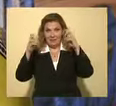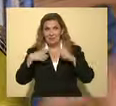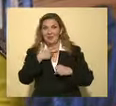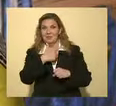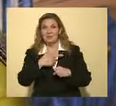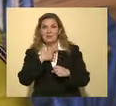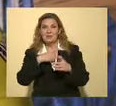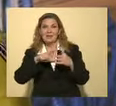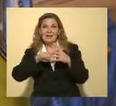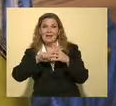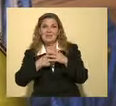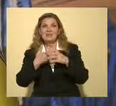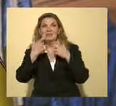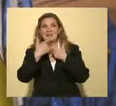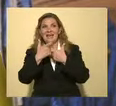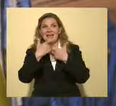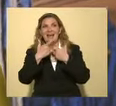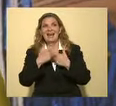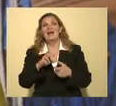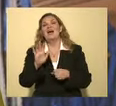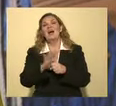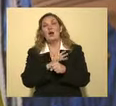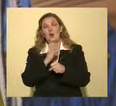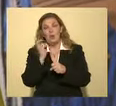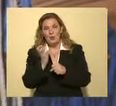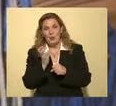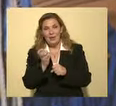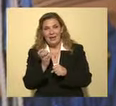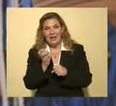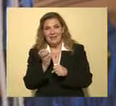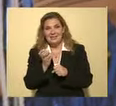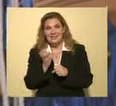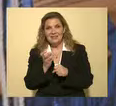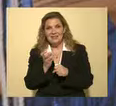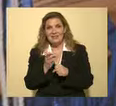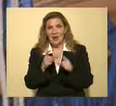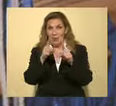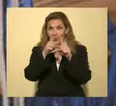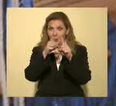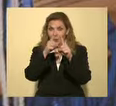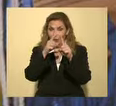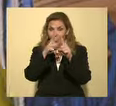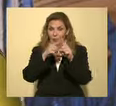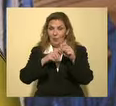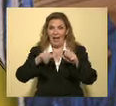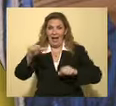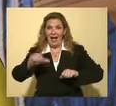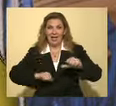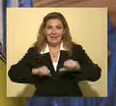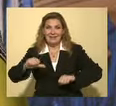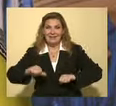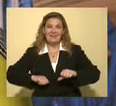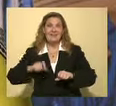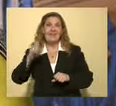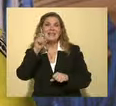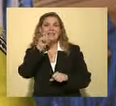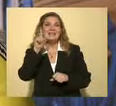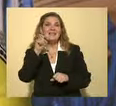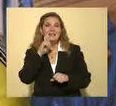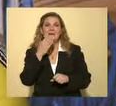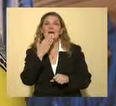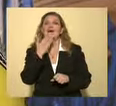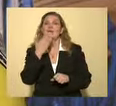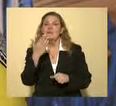que empecemos riéndonos porque justo lo que es la broma dentro de la actividad sexual está bien. Hasta